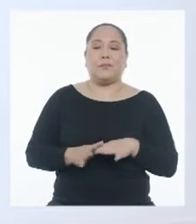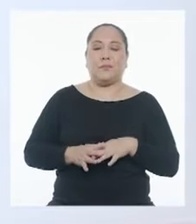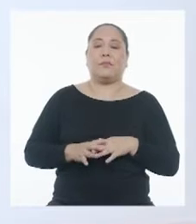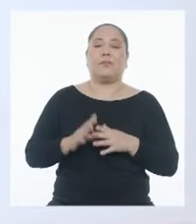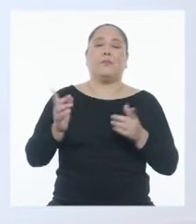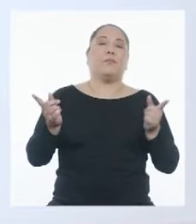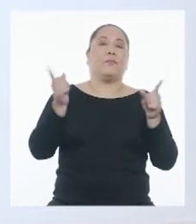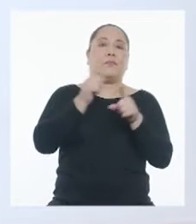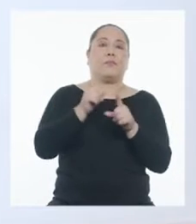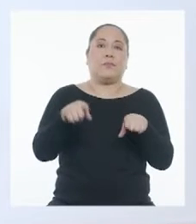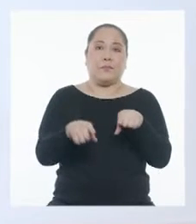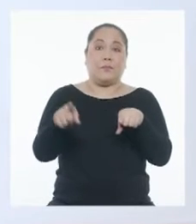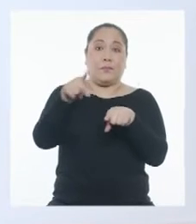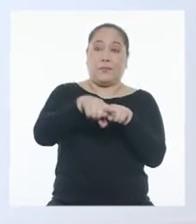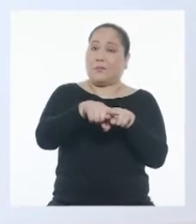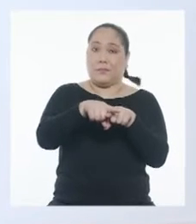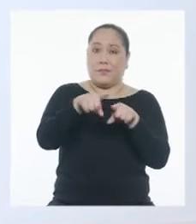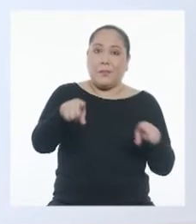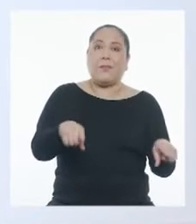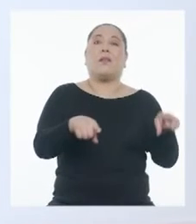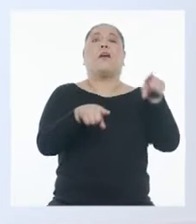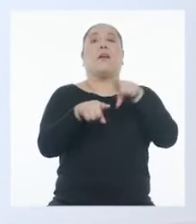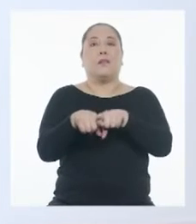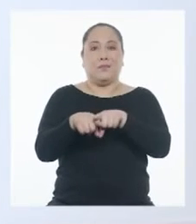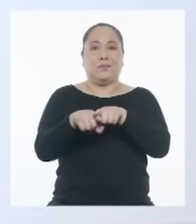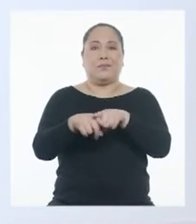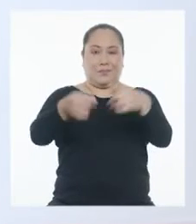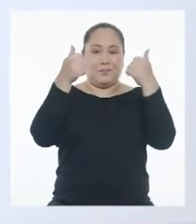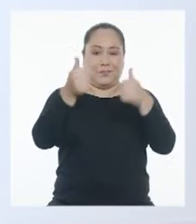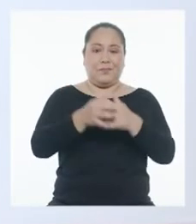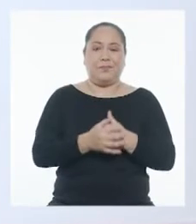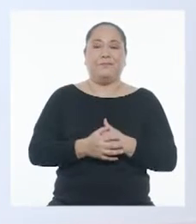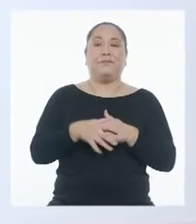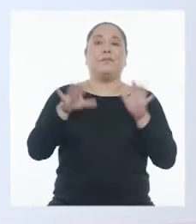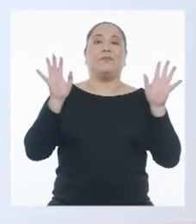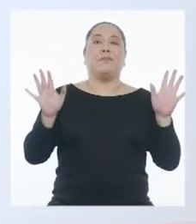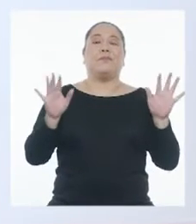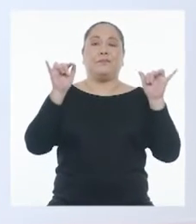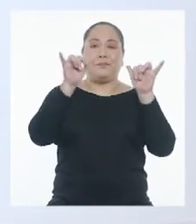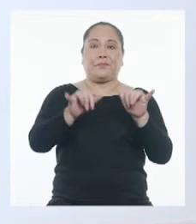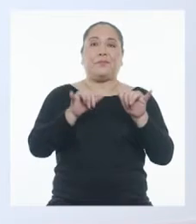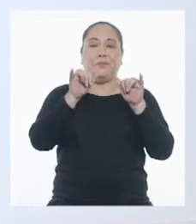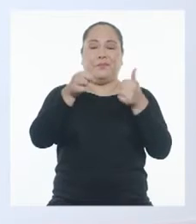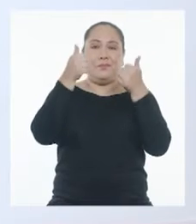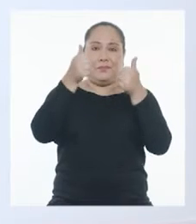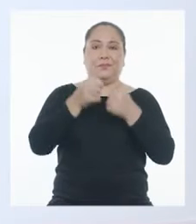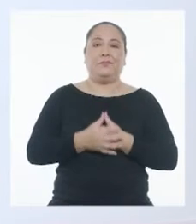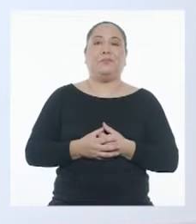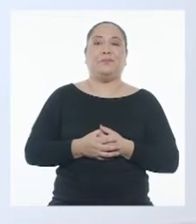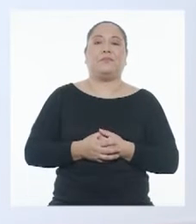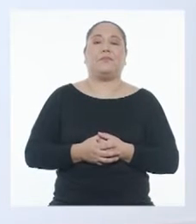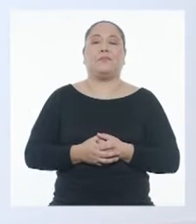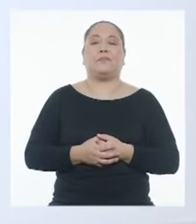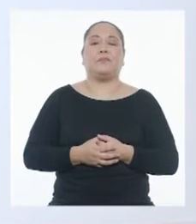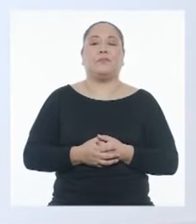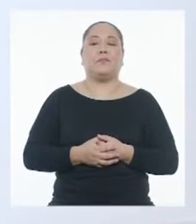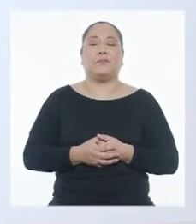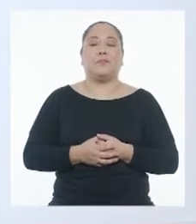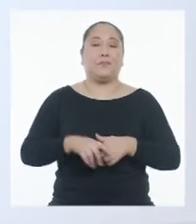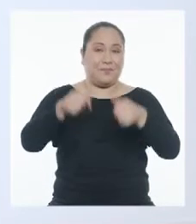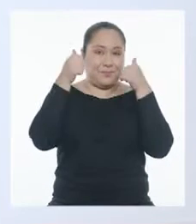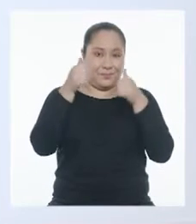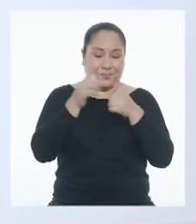Suelto. Cambiamos con la otra pierna. Va. Eso es. Muy bien.